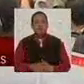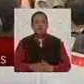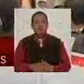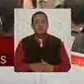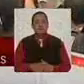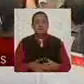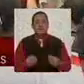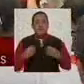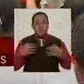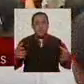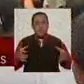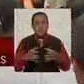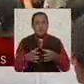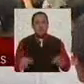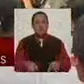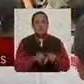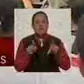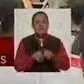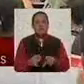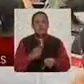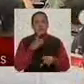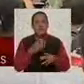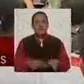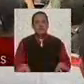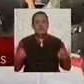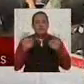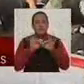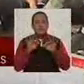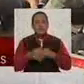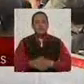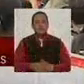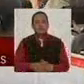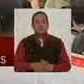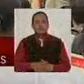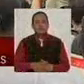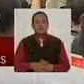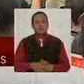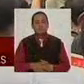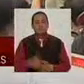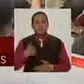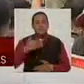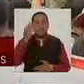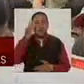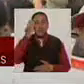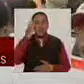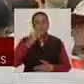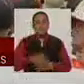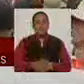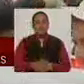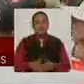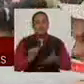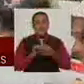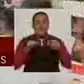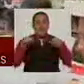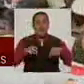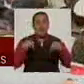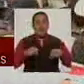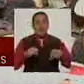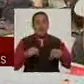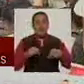Para nosotros también es muy importante saber que aquí en